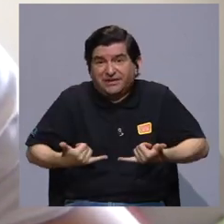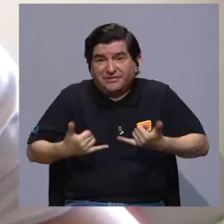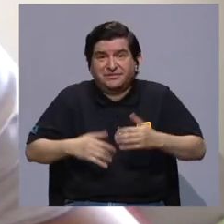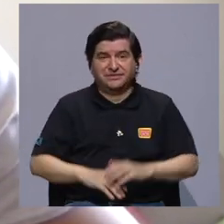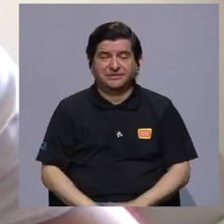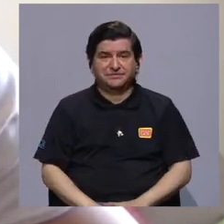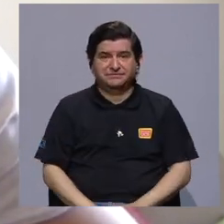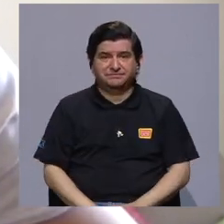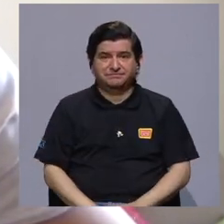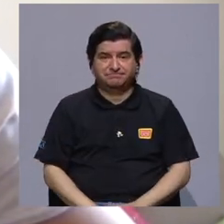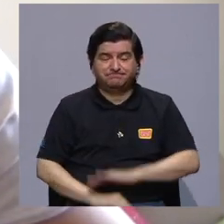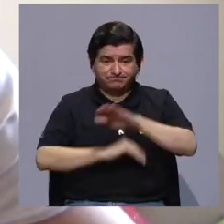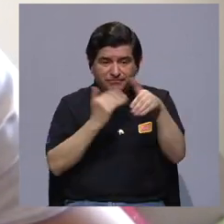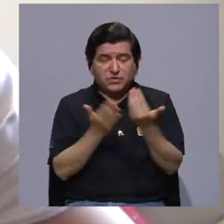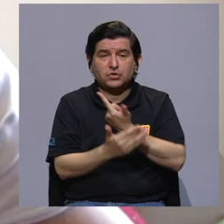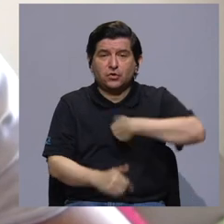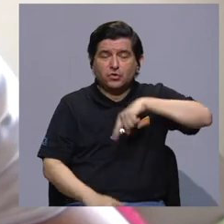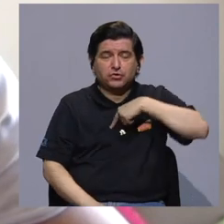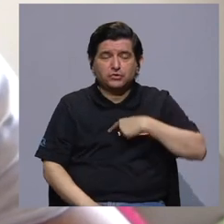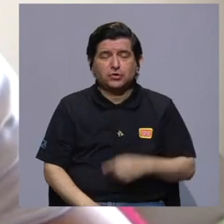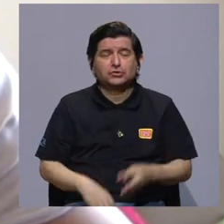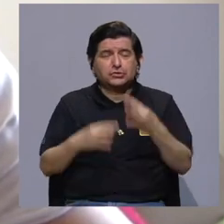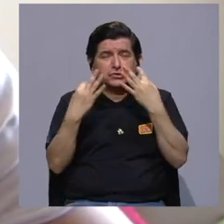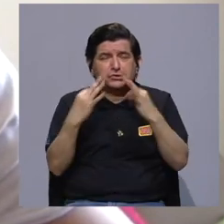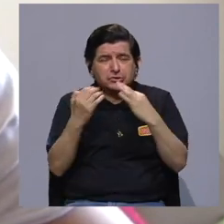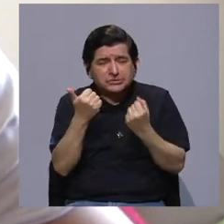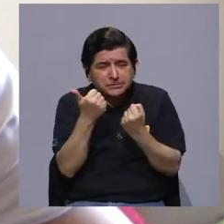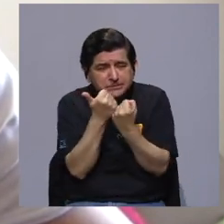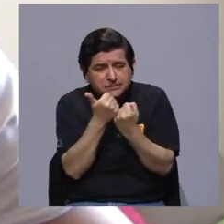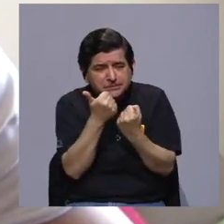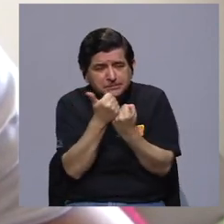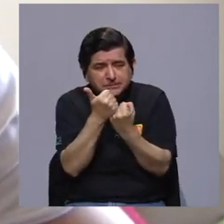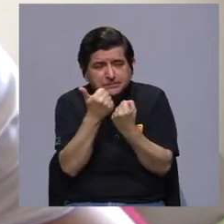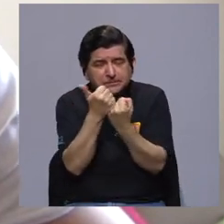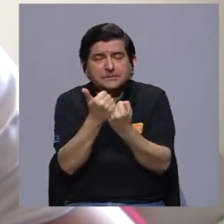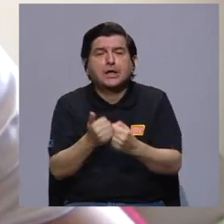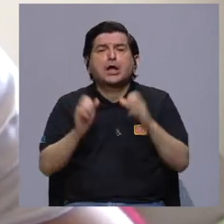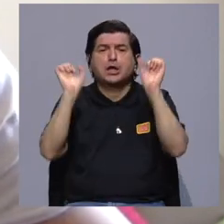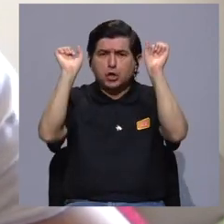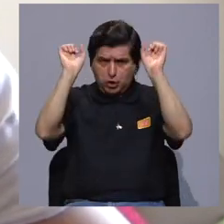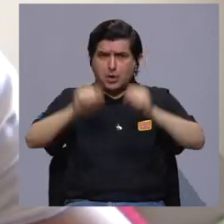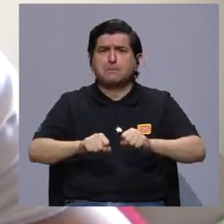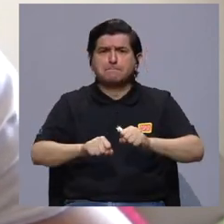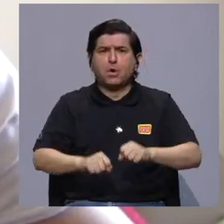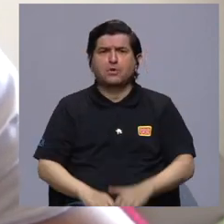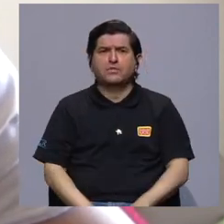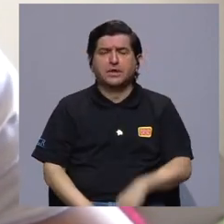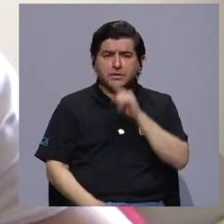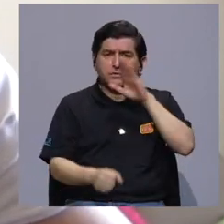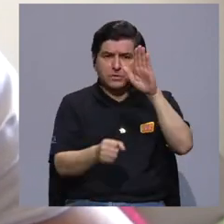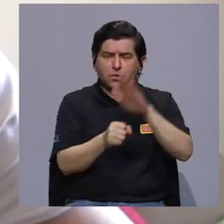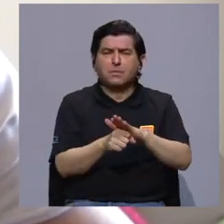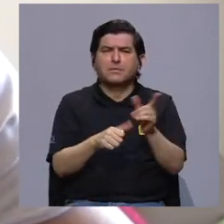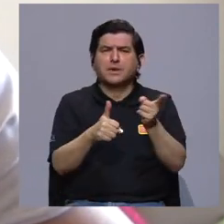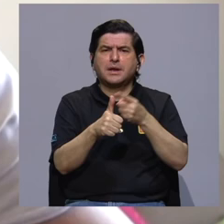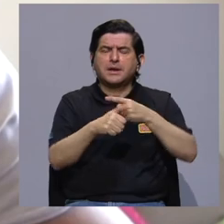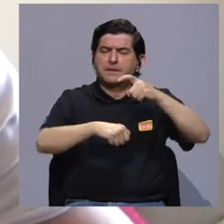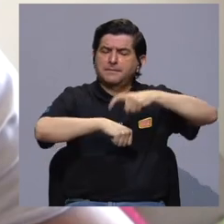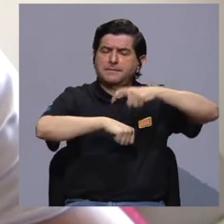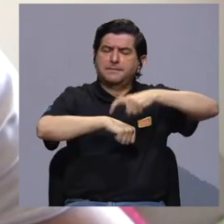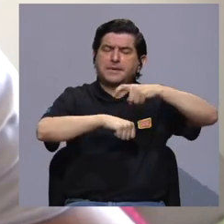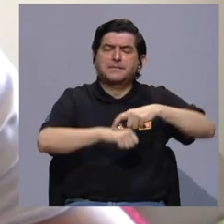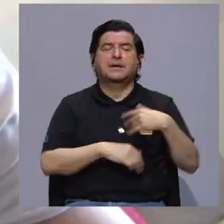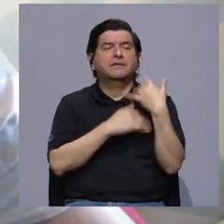demás, todos pusimos de nuestra parte, y pues hemos logrado llevar a cabo estas